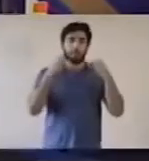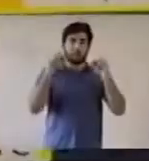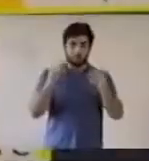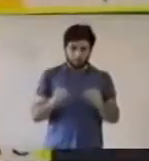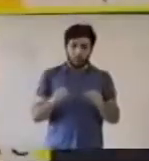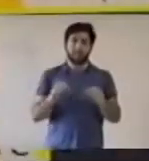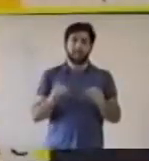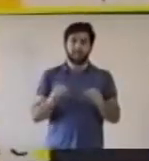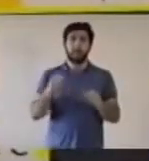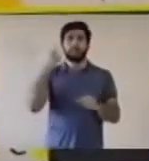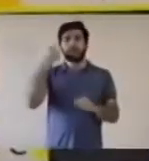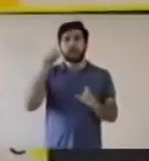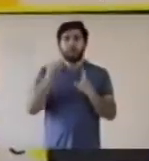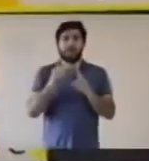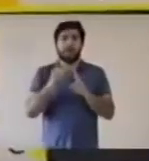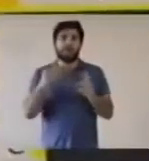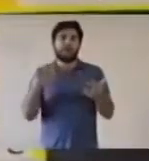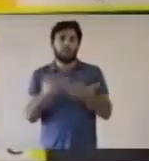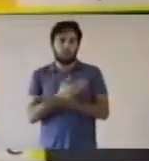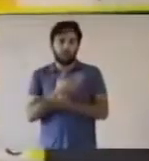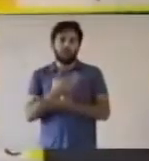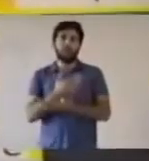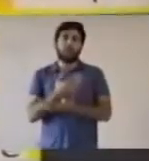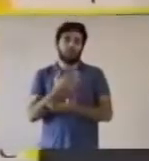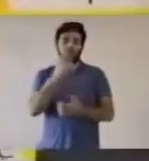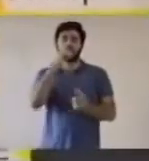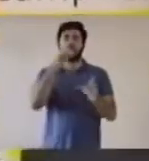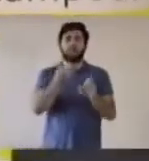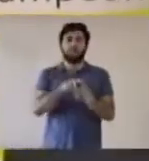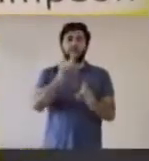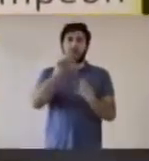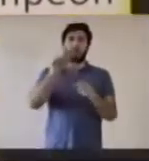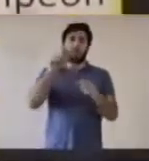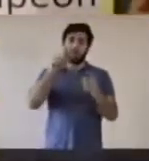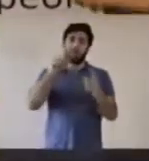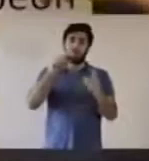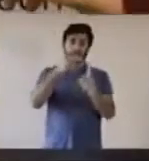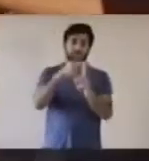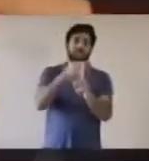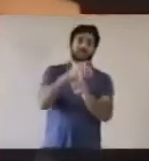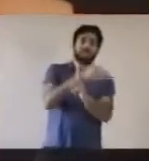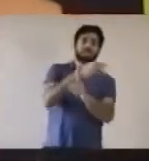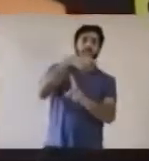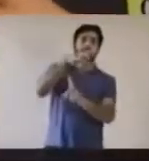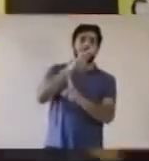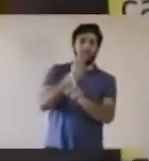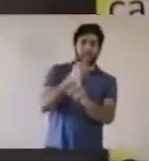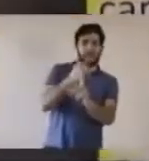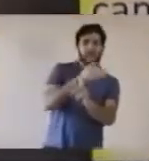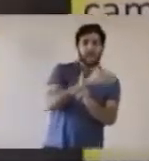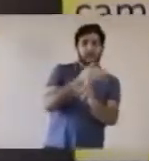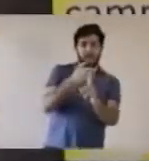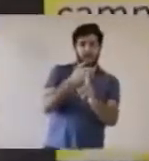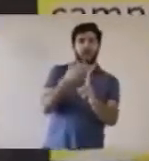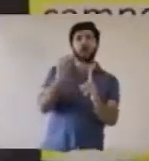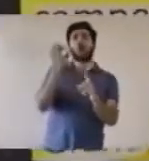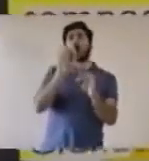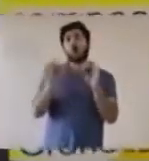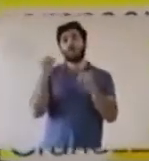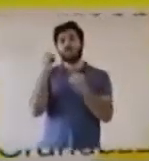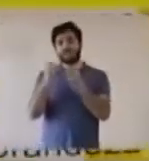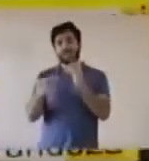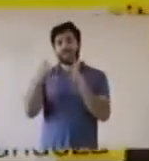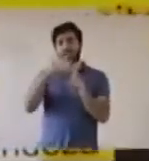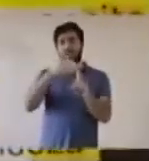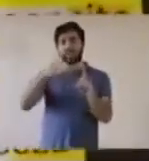al principio o al final. Si van al principio, a estas partículas se le llaman prefijos. Y si van al final,